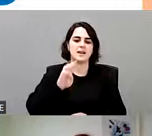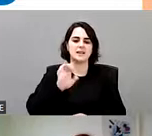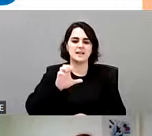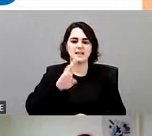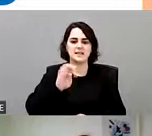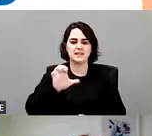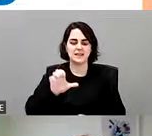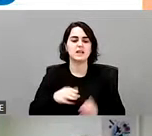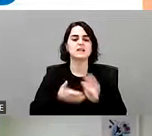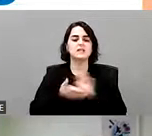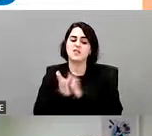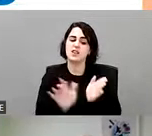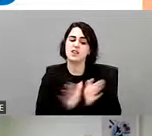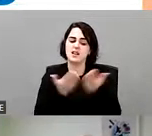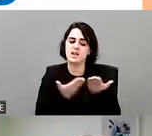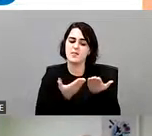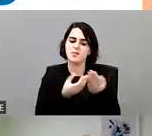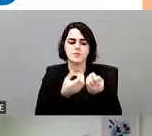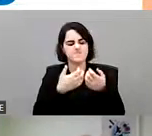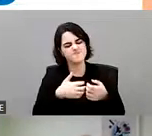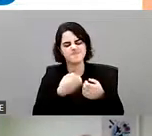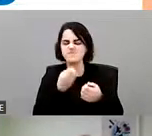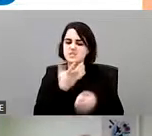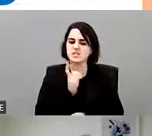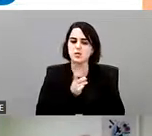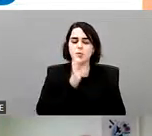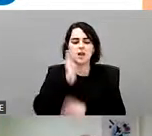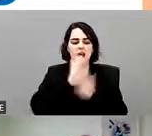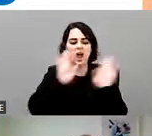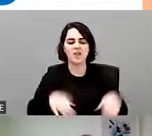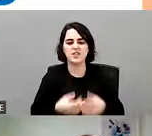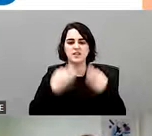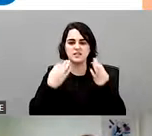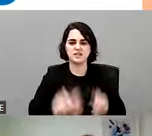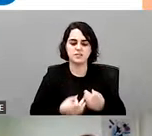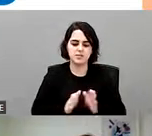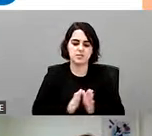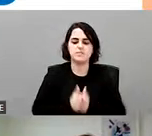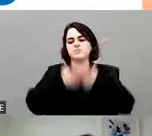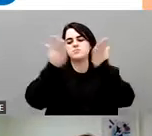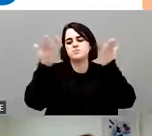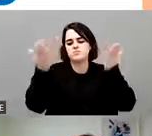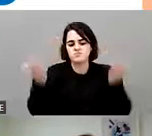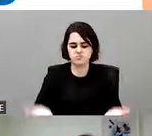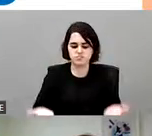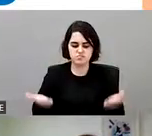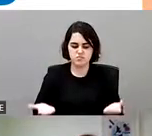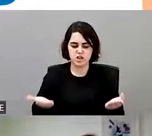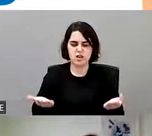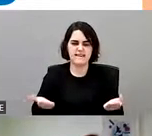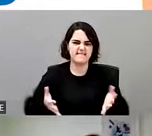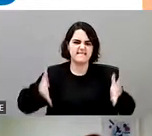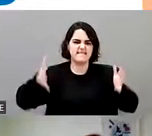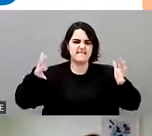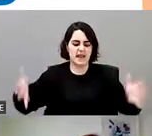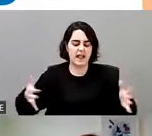Vimos que ese libro no era muy funcional porque al final teníamos que estar con él encima, era muy, muy grande,